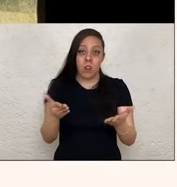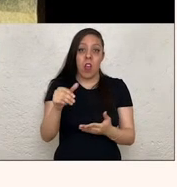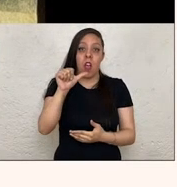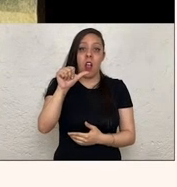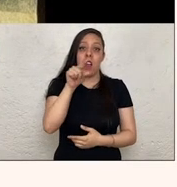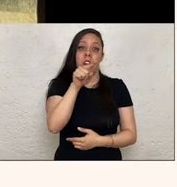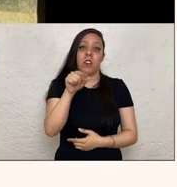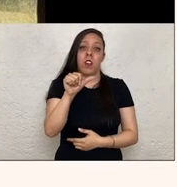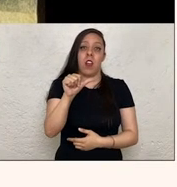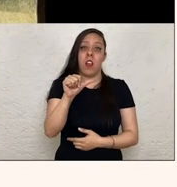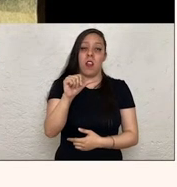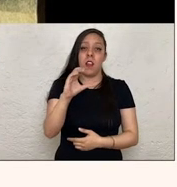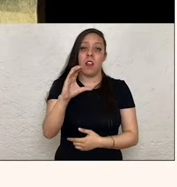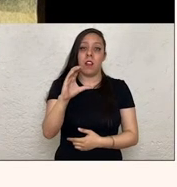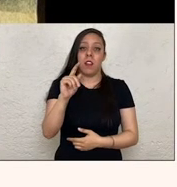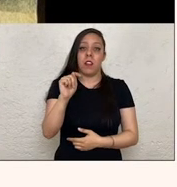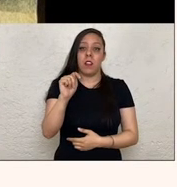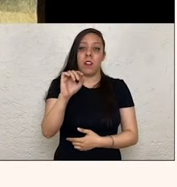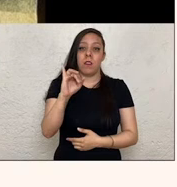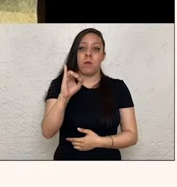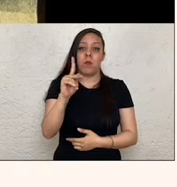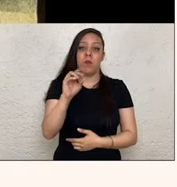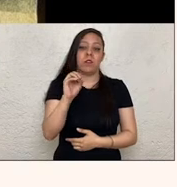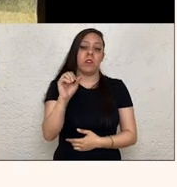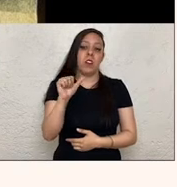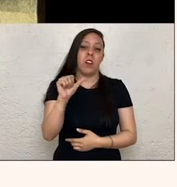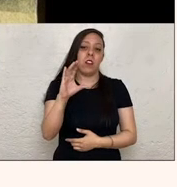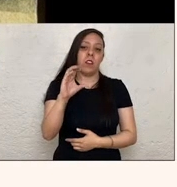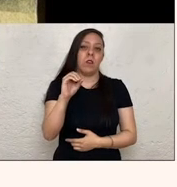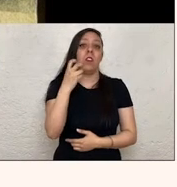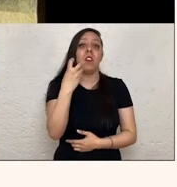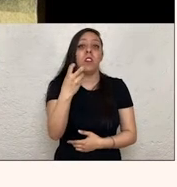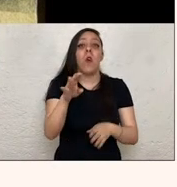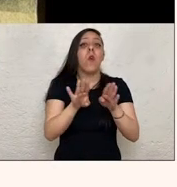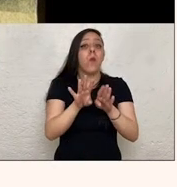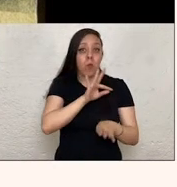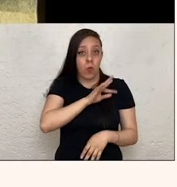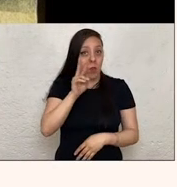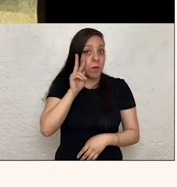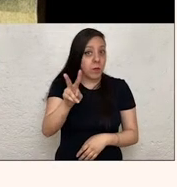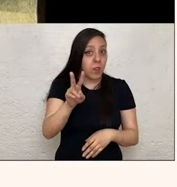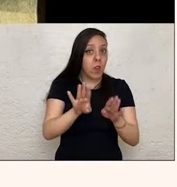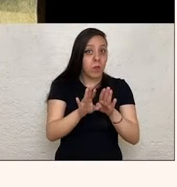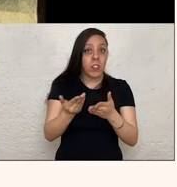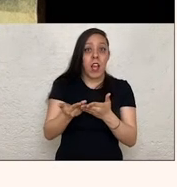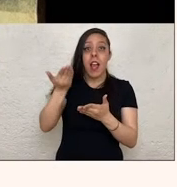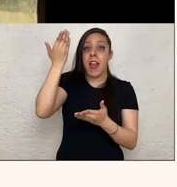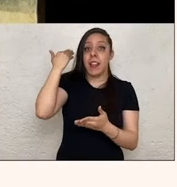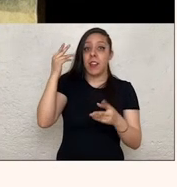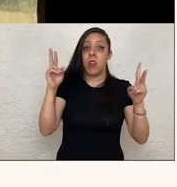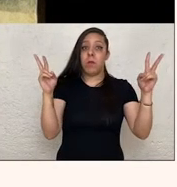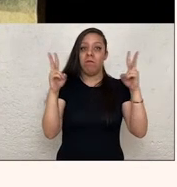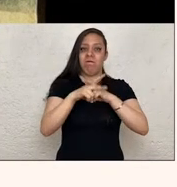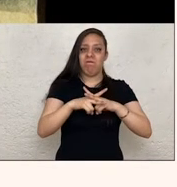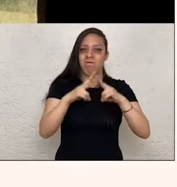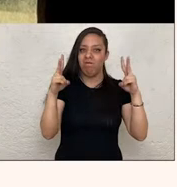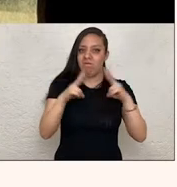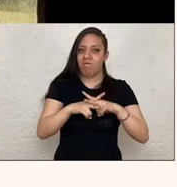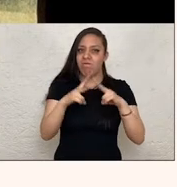con Azcapotzalco, desde el mismo códice de Azcatitlán, se ve las mujeres ahí